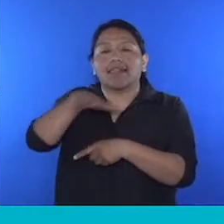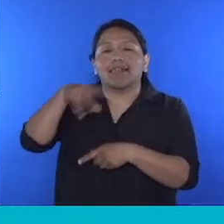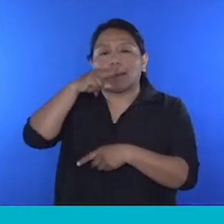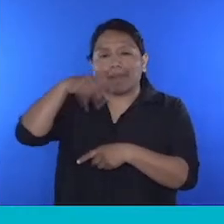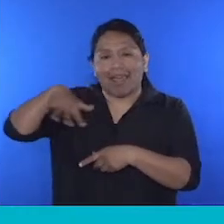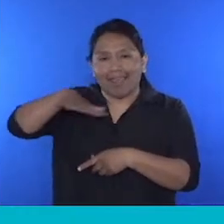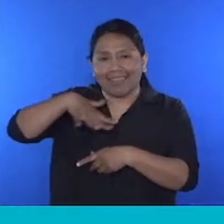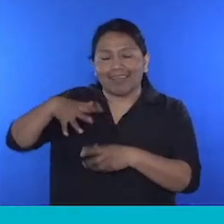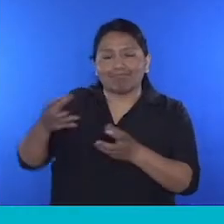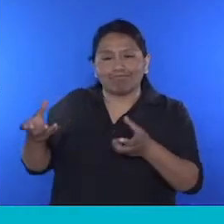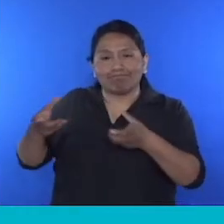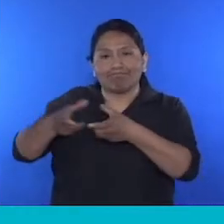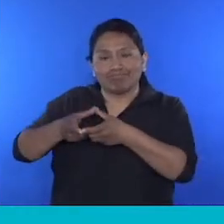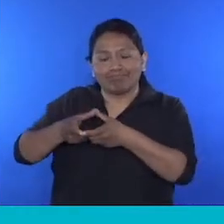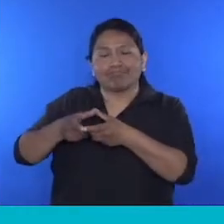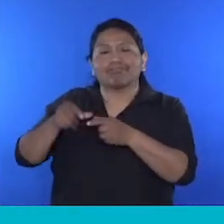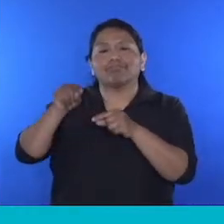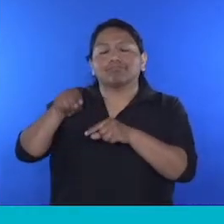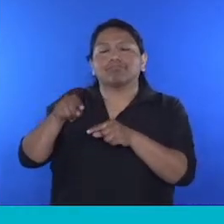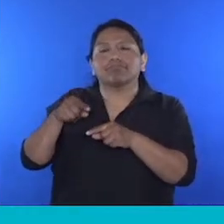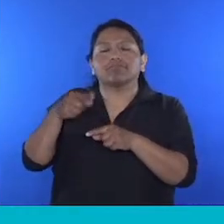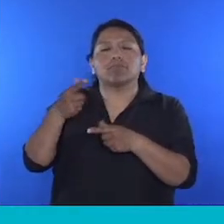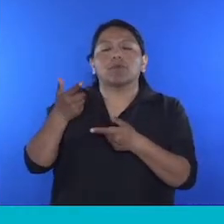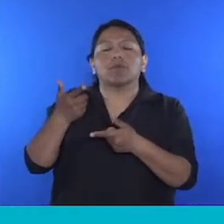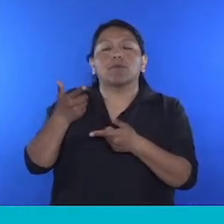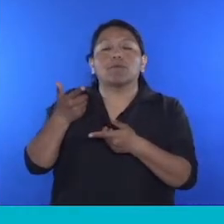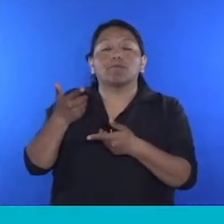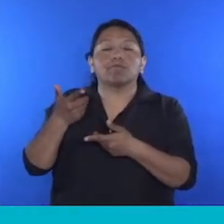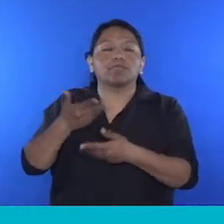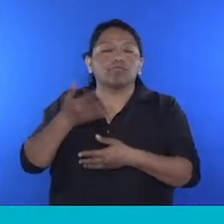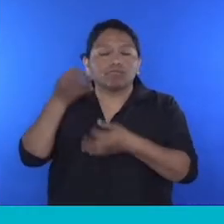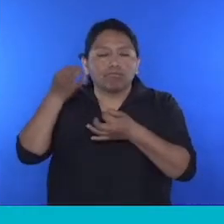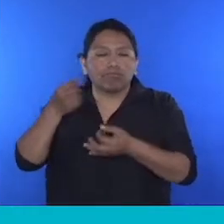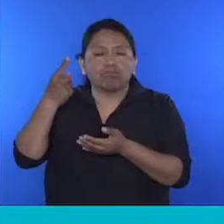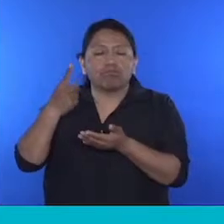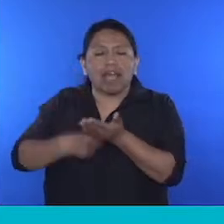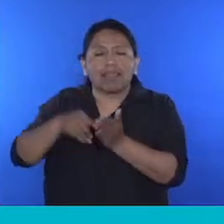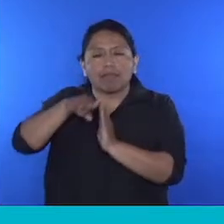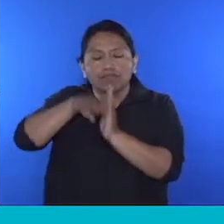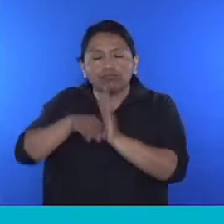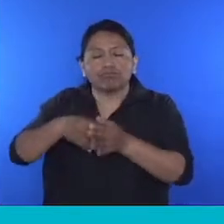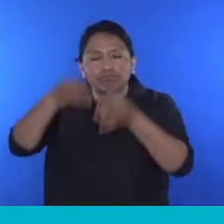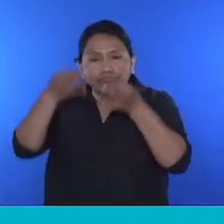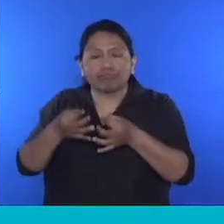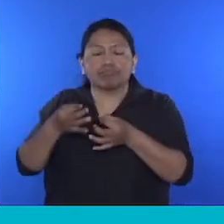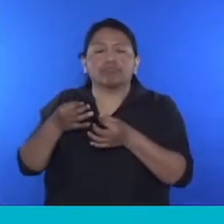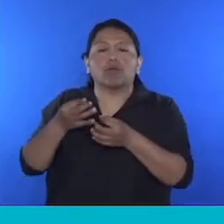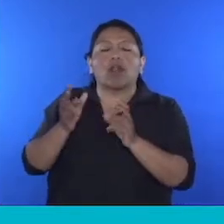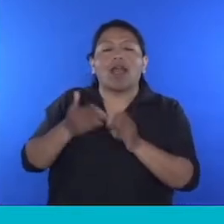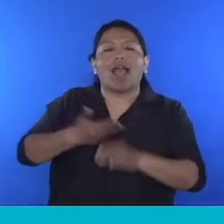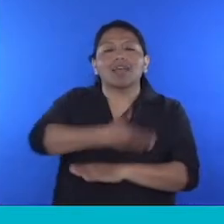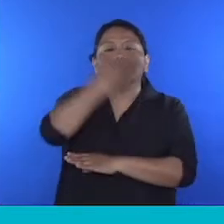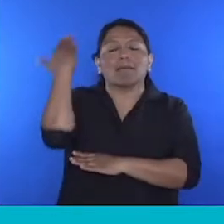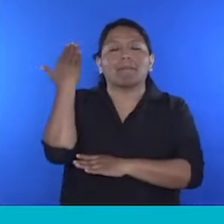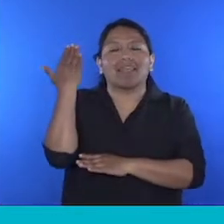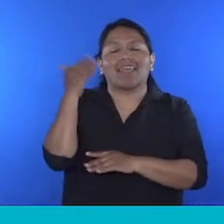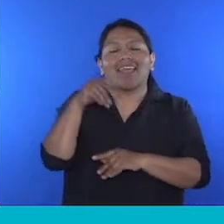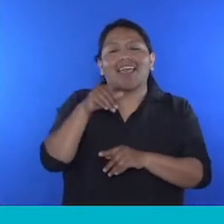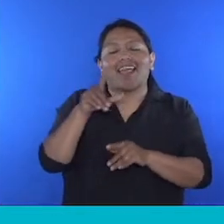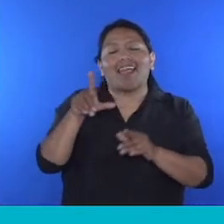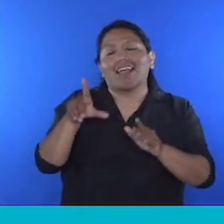La Plata, con mandato específico por parte de la Asamblea